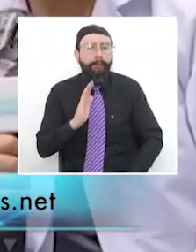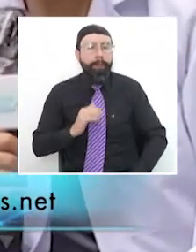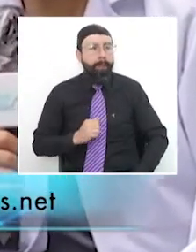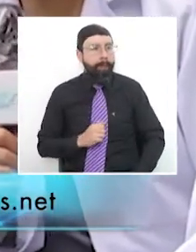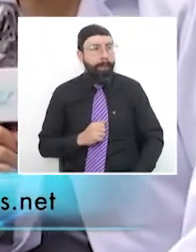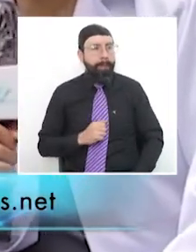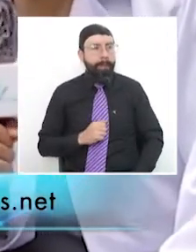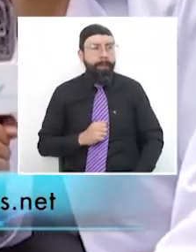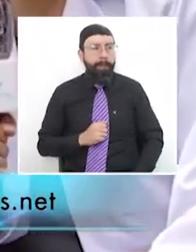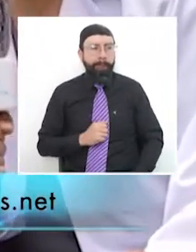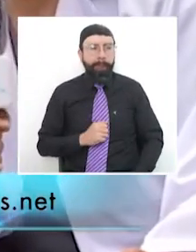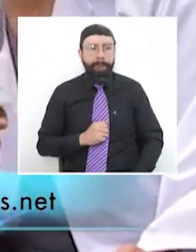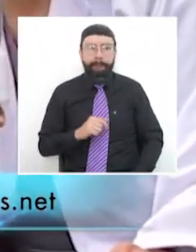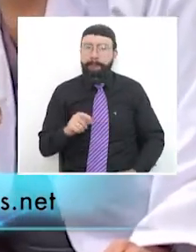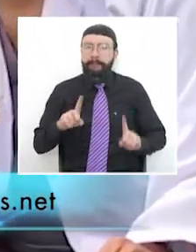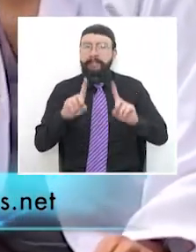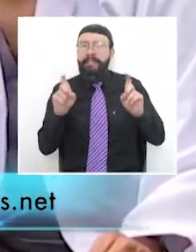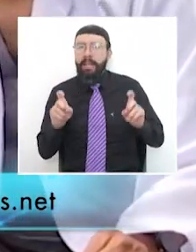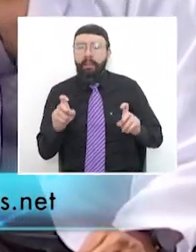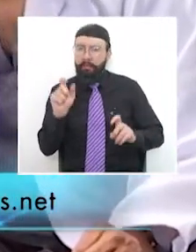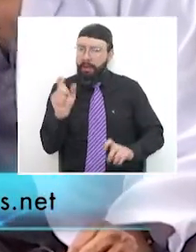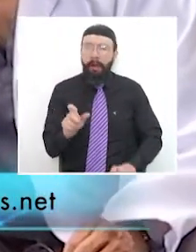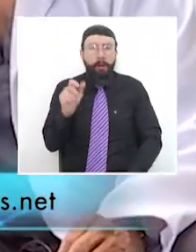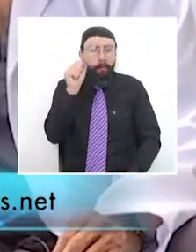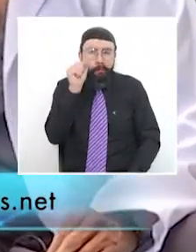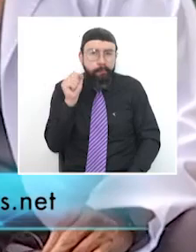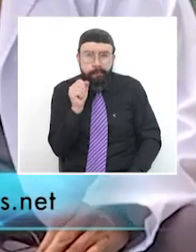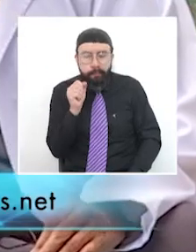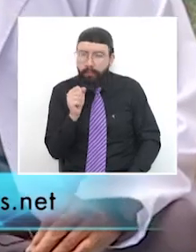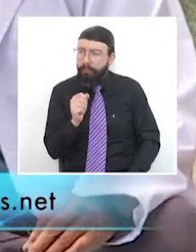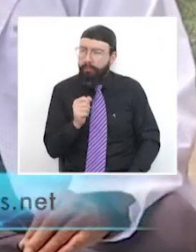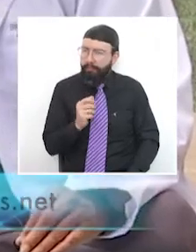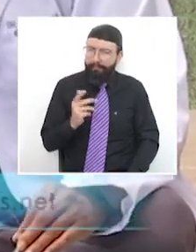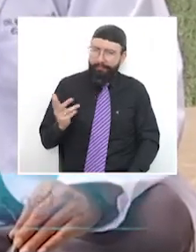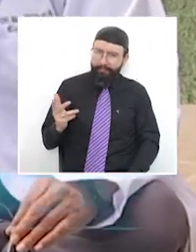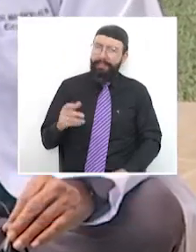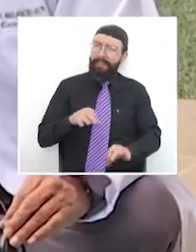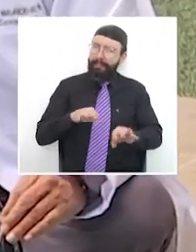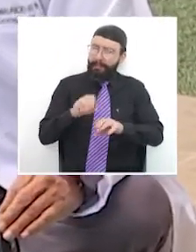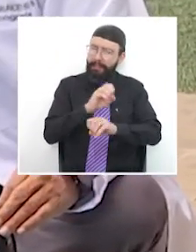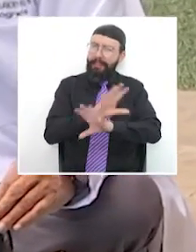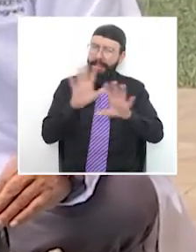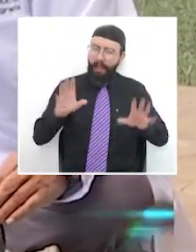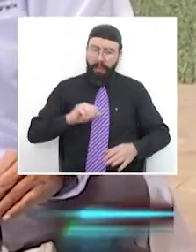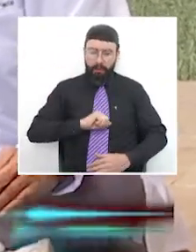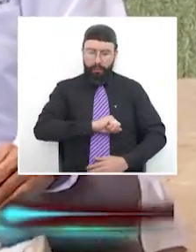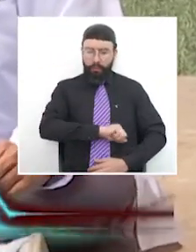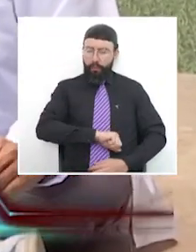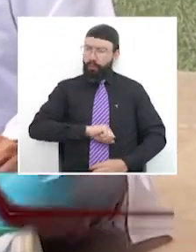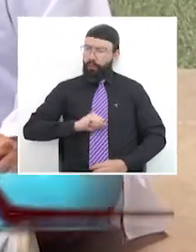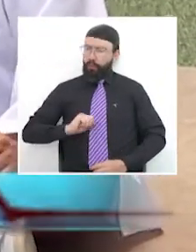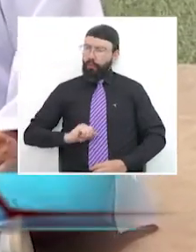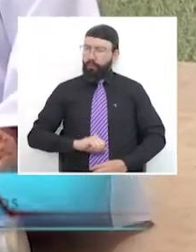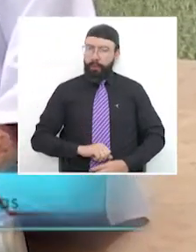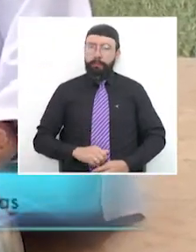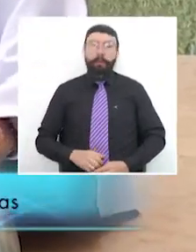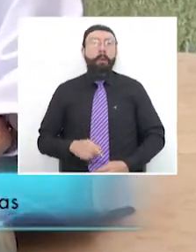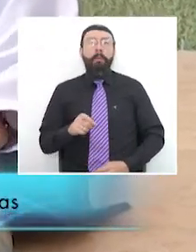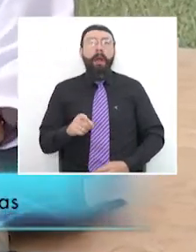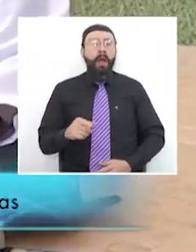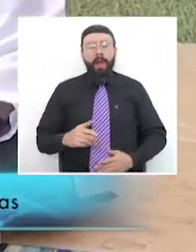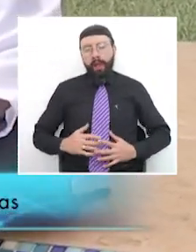o a tocar el tema del embarazo para hacerlo más práctico antes de entrar en movimiento con el agua. Nos vamos